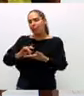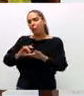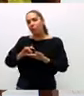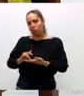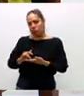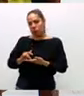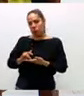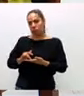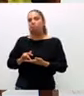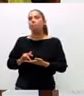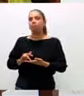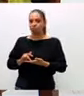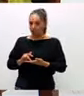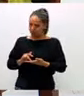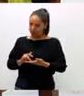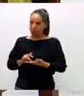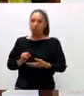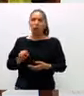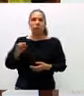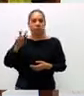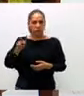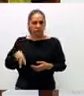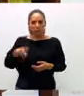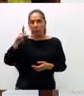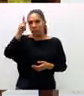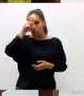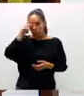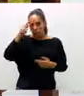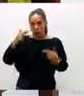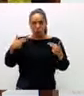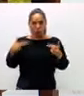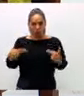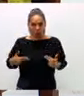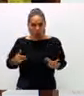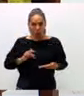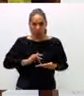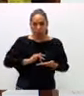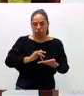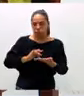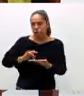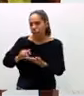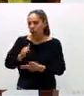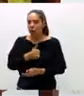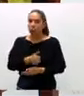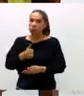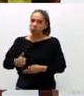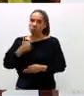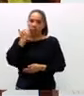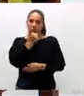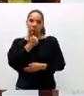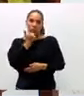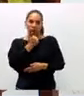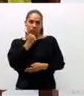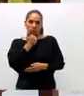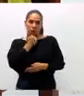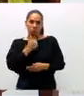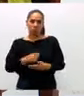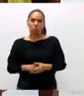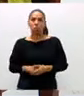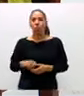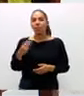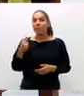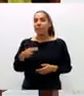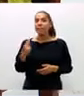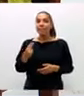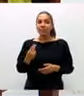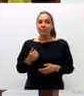intervención pedagógica, psicológica y humana, entendiendo, como ya lo ha visto en este ciclo, que debemos implementar